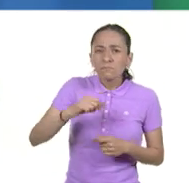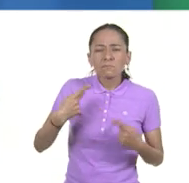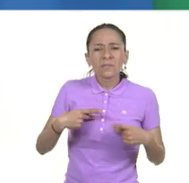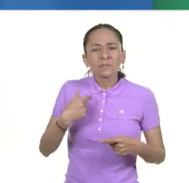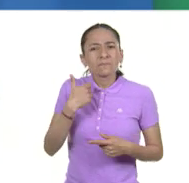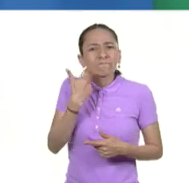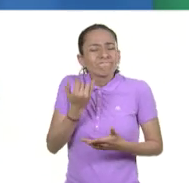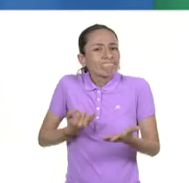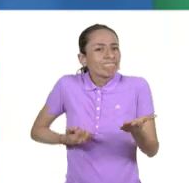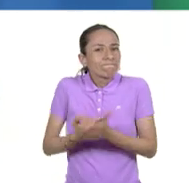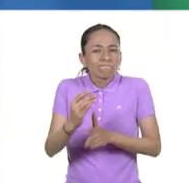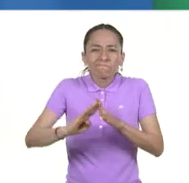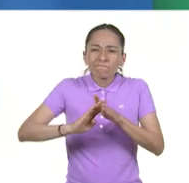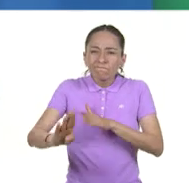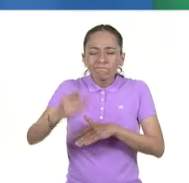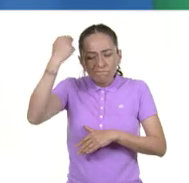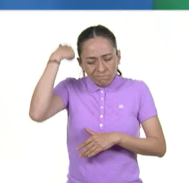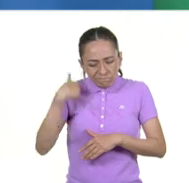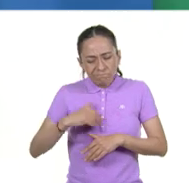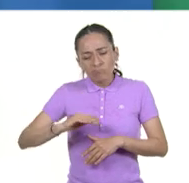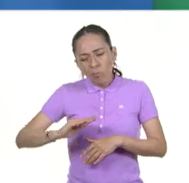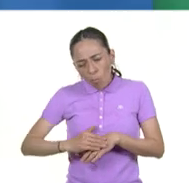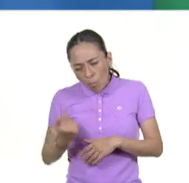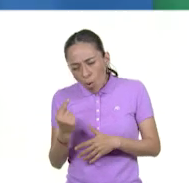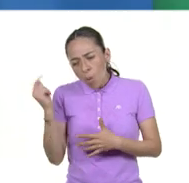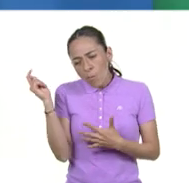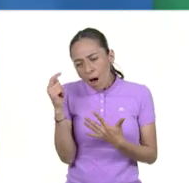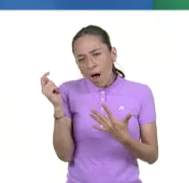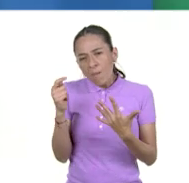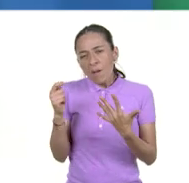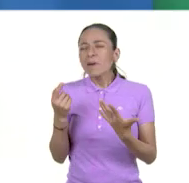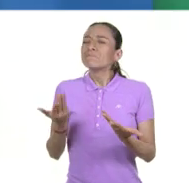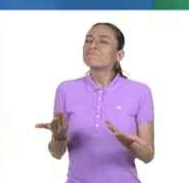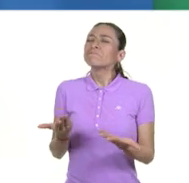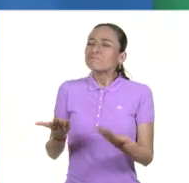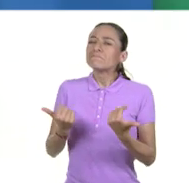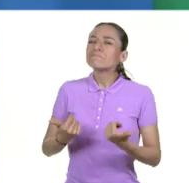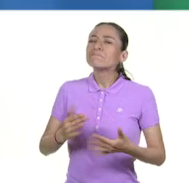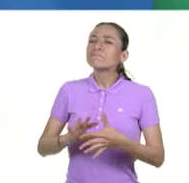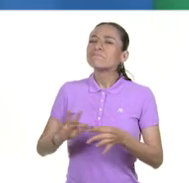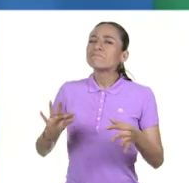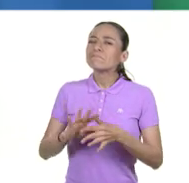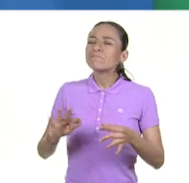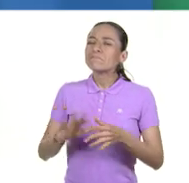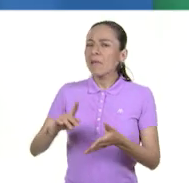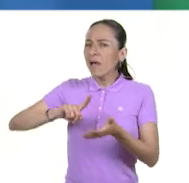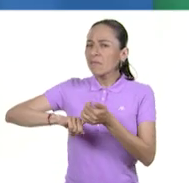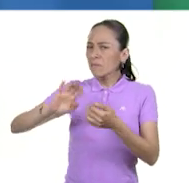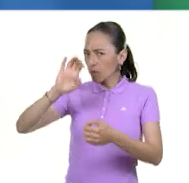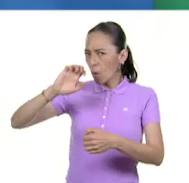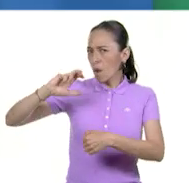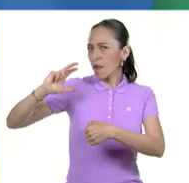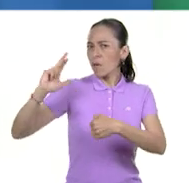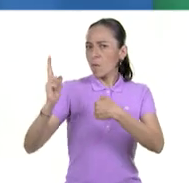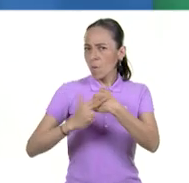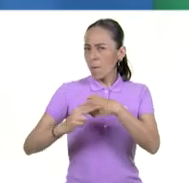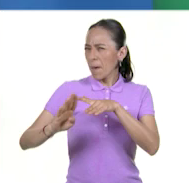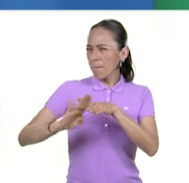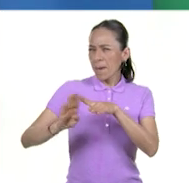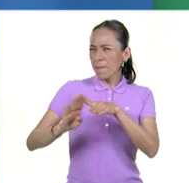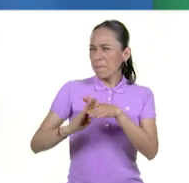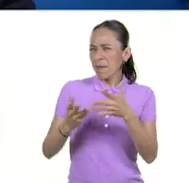migrar. Pero ahora explíquenos, por favor, cuáles son los flujos migratorios en Europa y cómo suceden